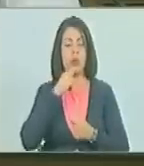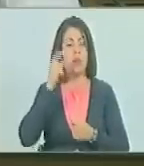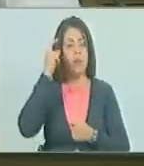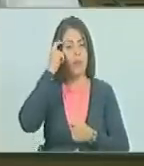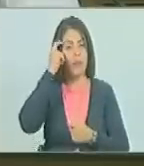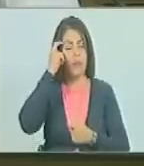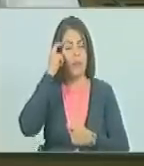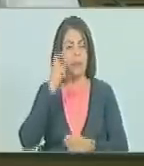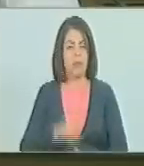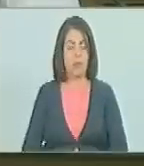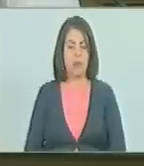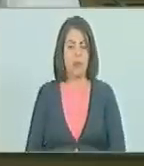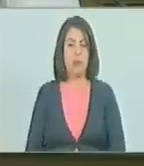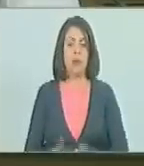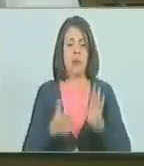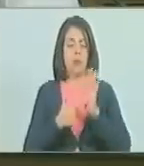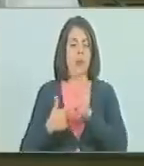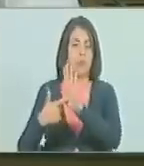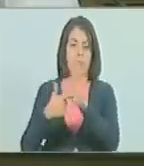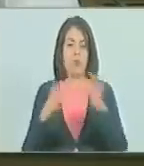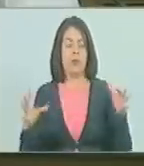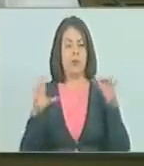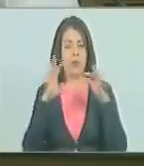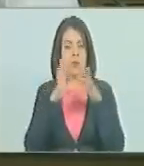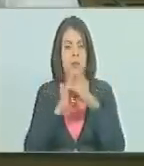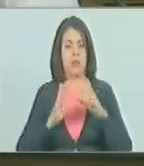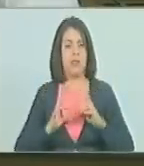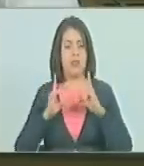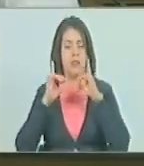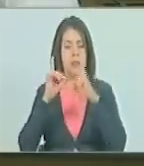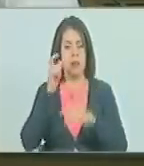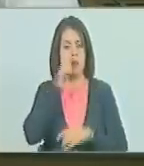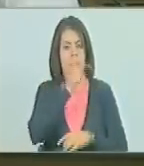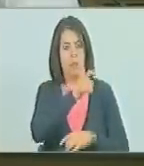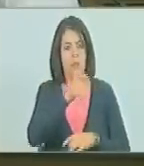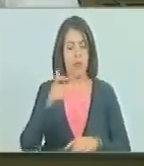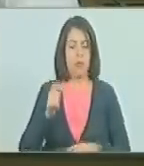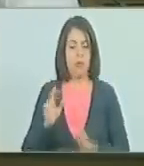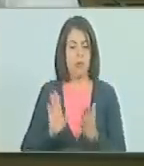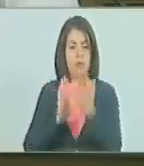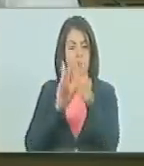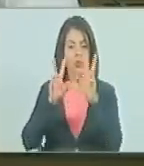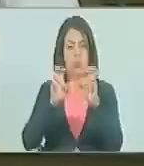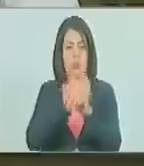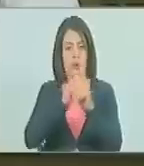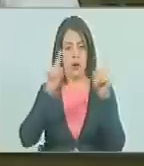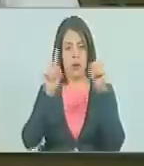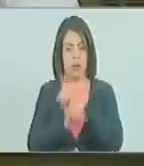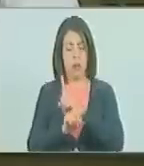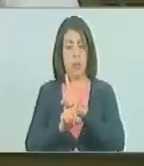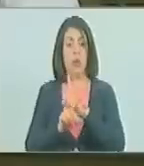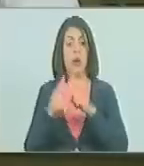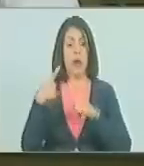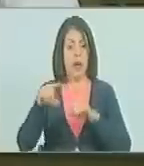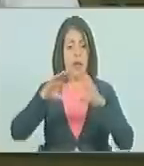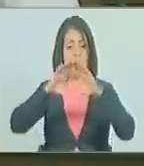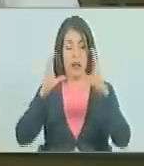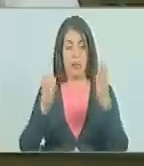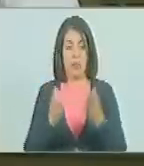fecha que demuestra la unidad y dignidad de su pueblo frente a los nuevos cambios que atraviesa el